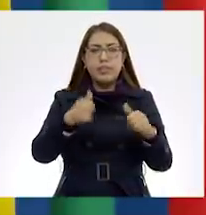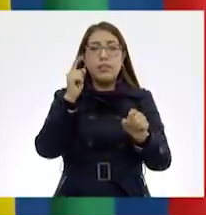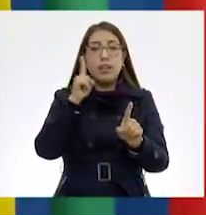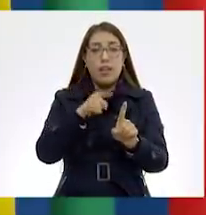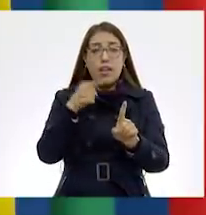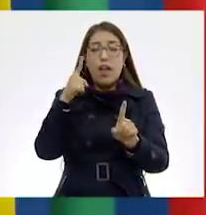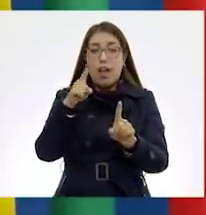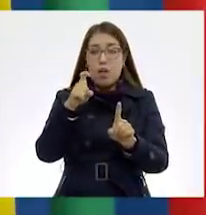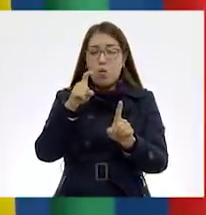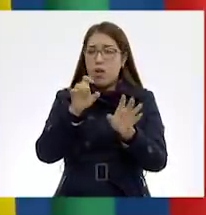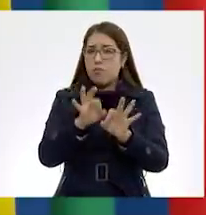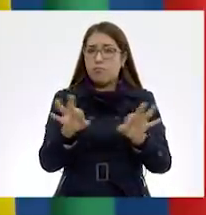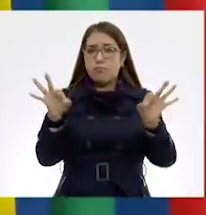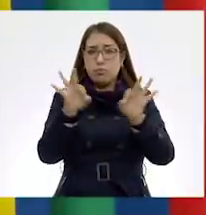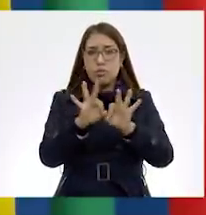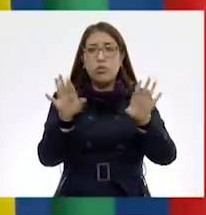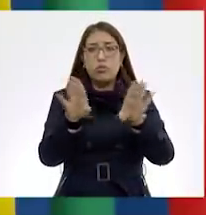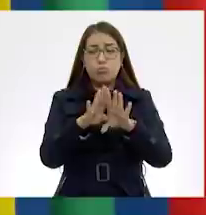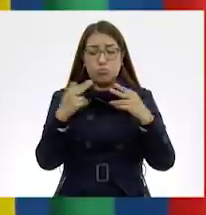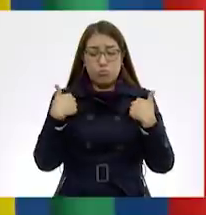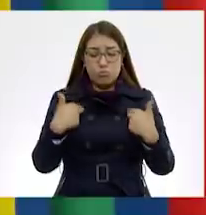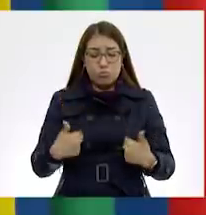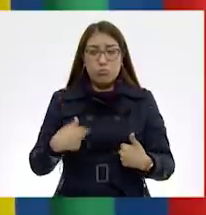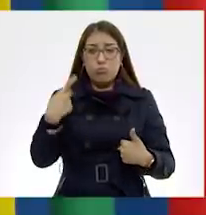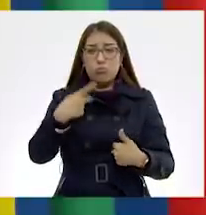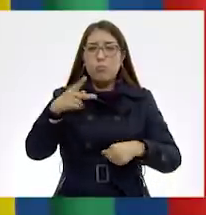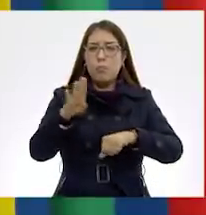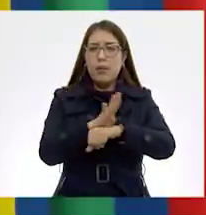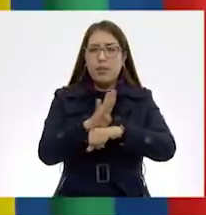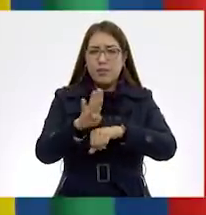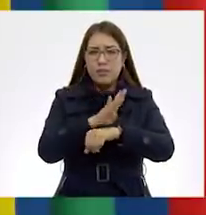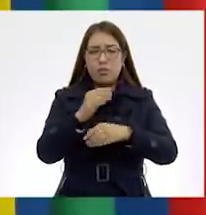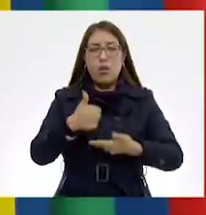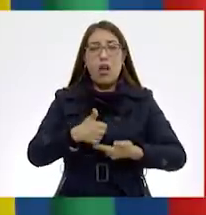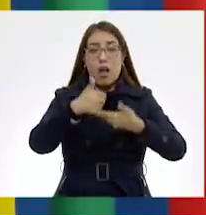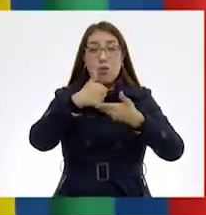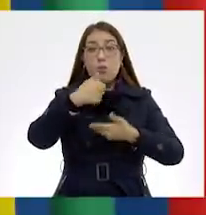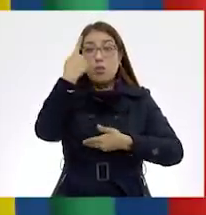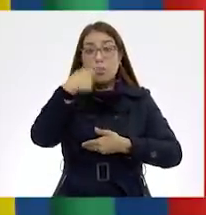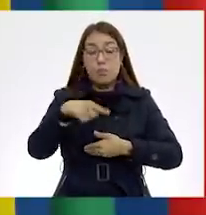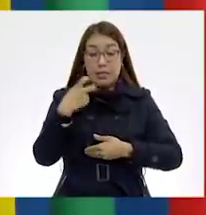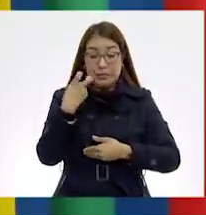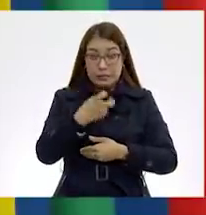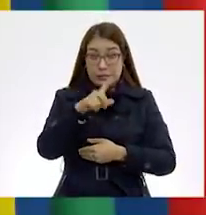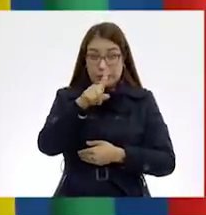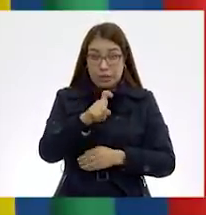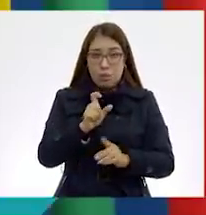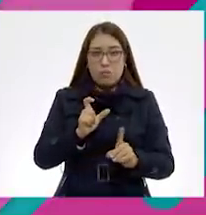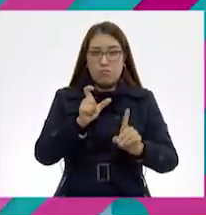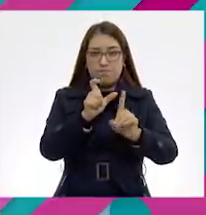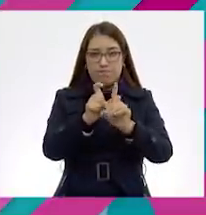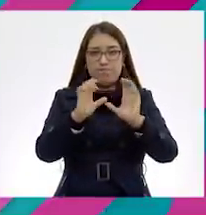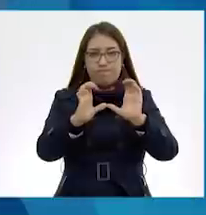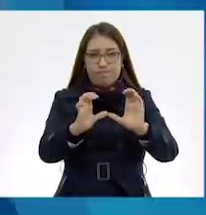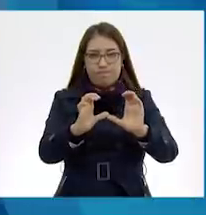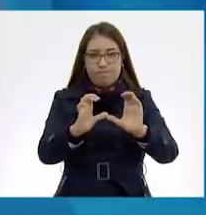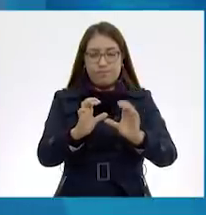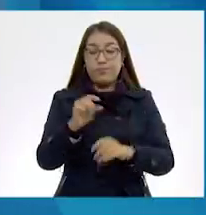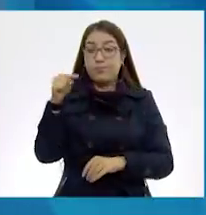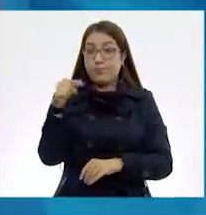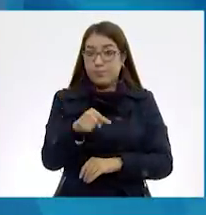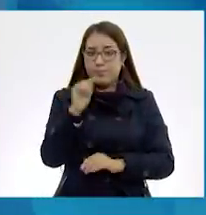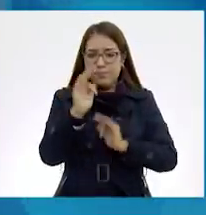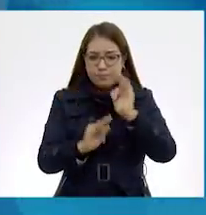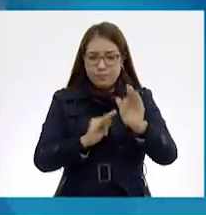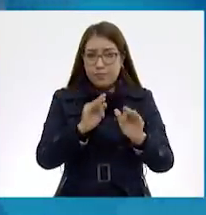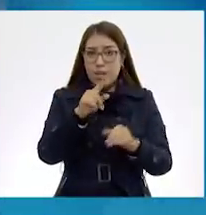que nos brinda a los seres humanos y así valorar y proteger este gran recurso natural. El agua